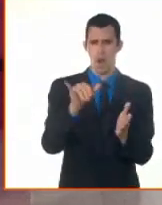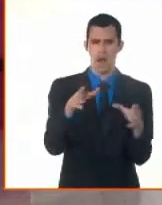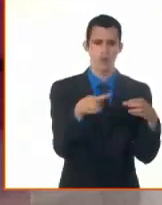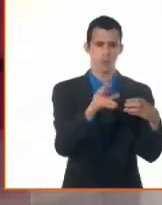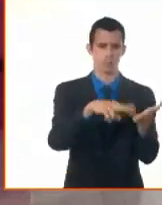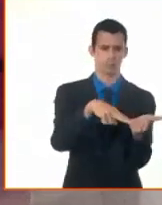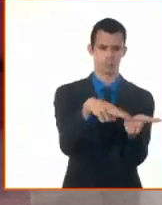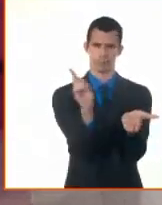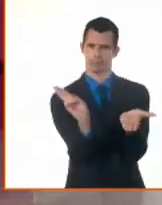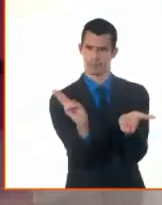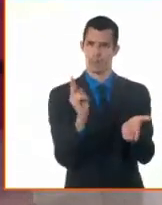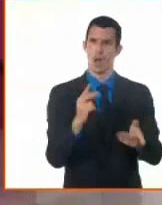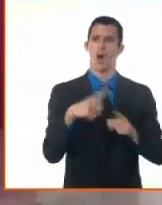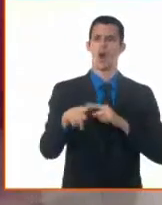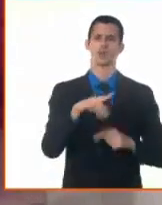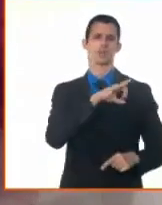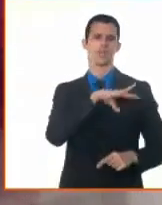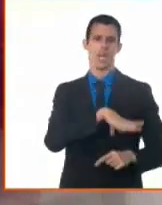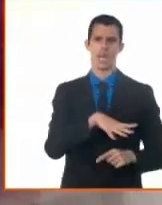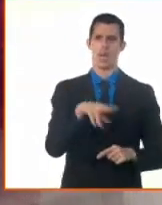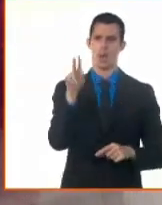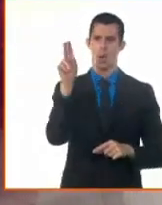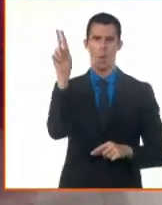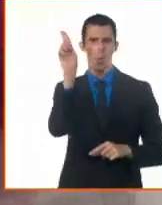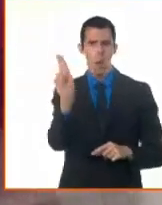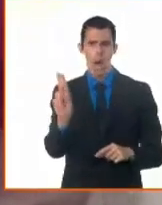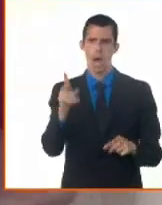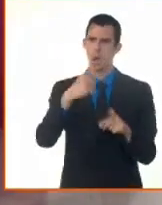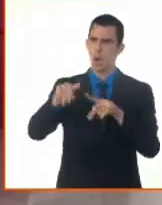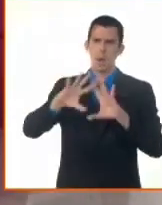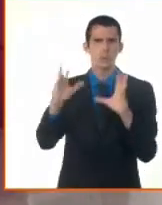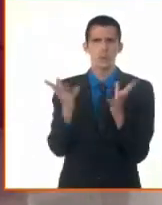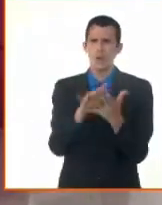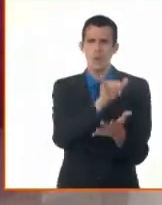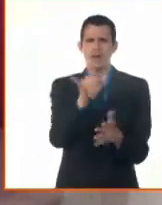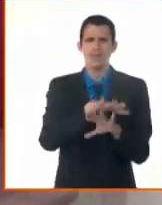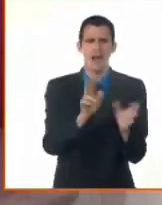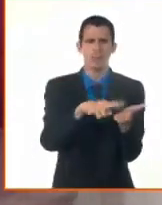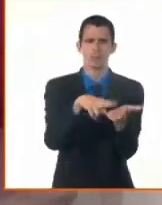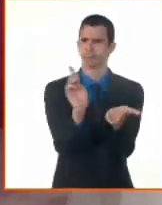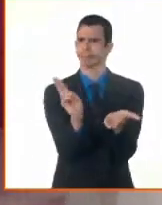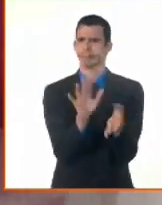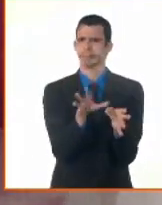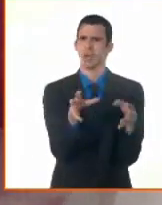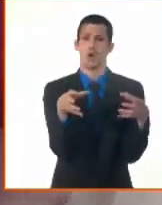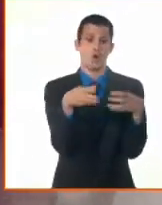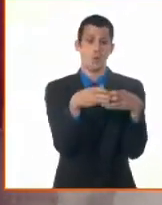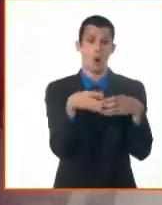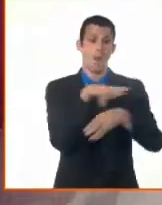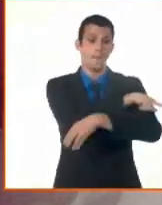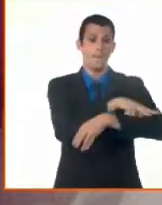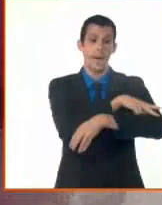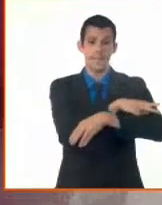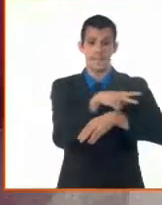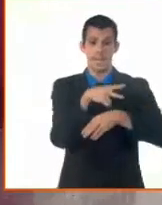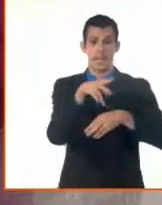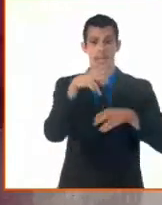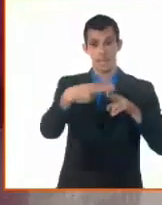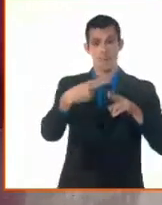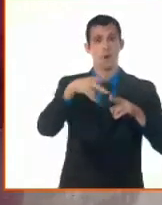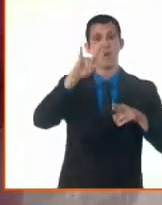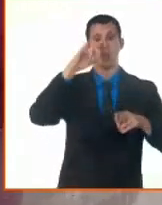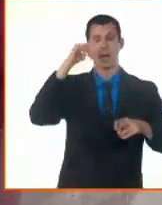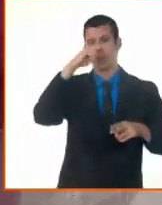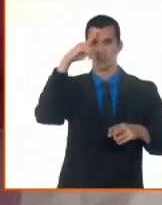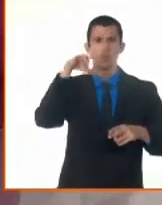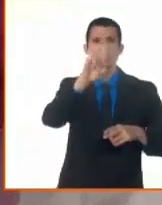macri salió salió Uruguay o sea una Sur quedó desarticulado un azul que reúne para que se tenga idea